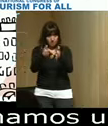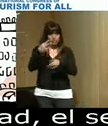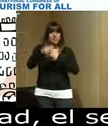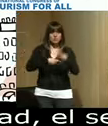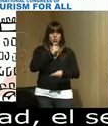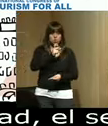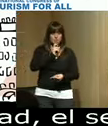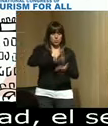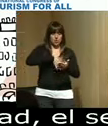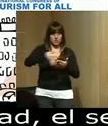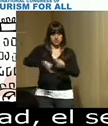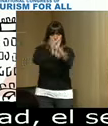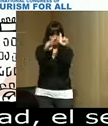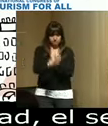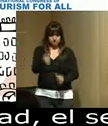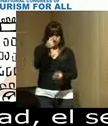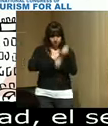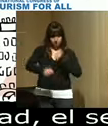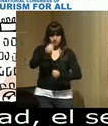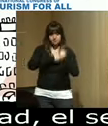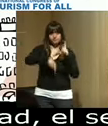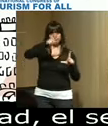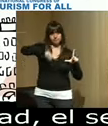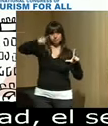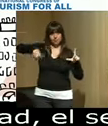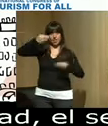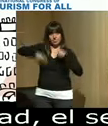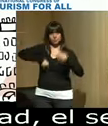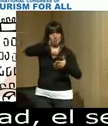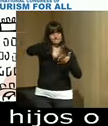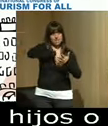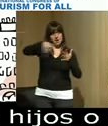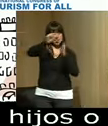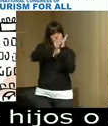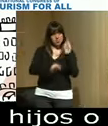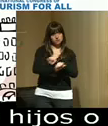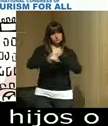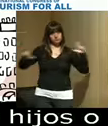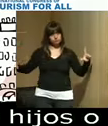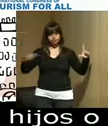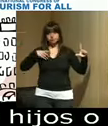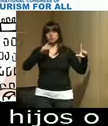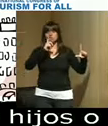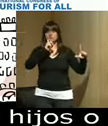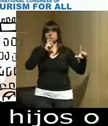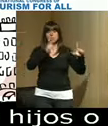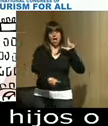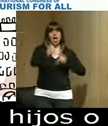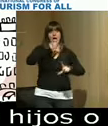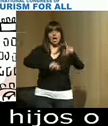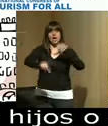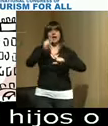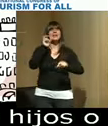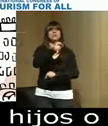en concreto, como he dicho antes, lo que hacemos es que estimamos un panel de datos por efectos aleatorios que se obtienen los siguientes resultados. Pasamos, por